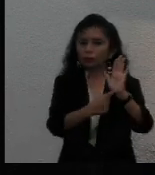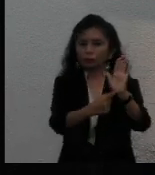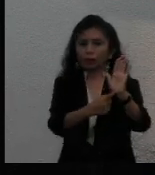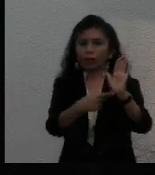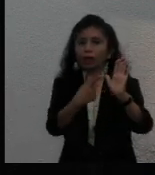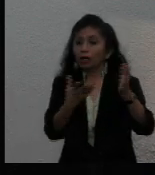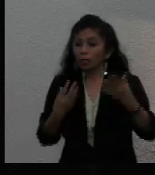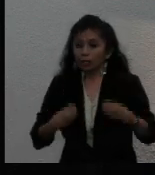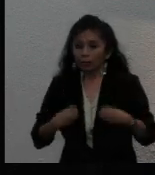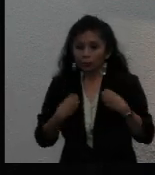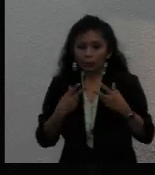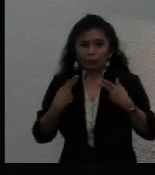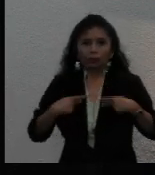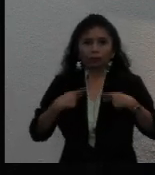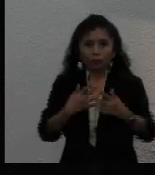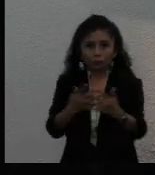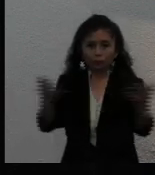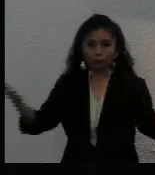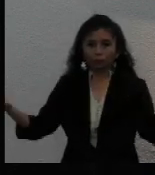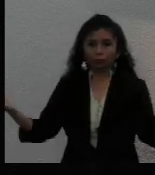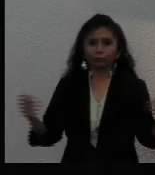las vidas de las personas.